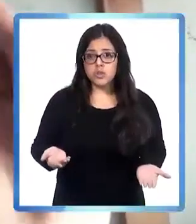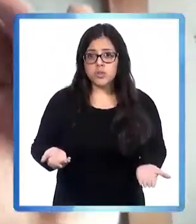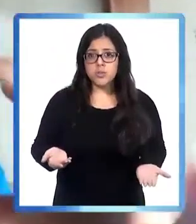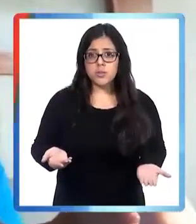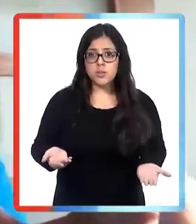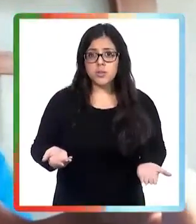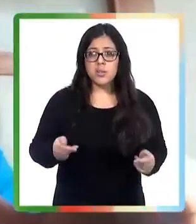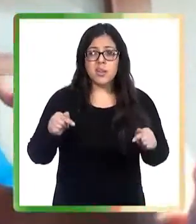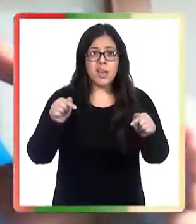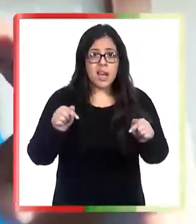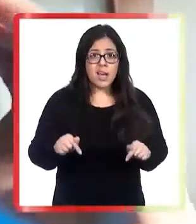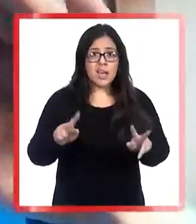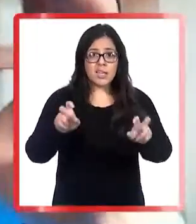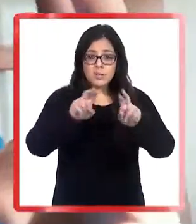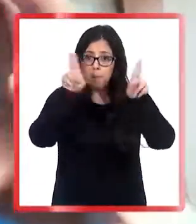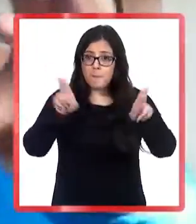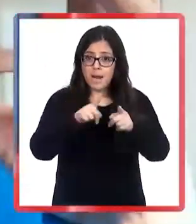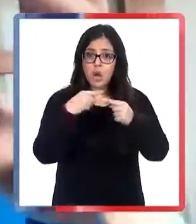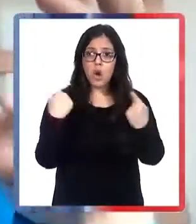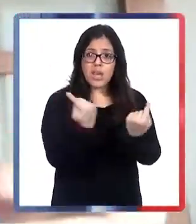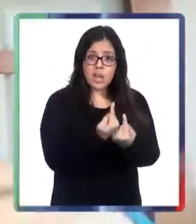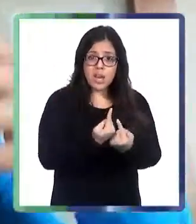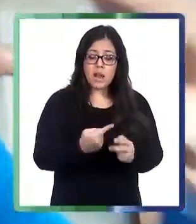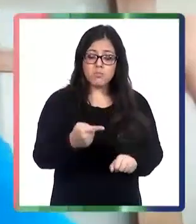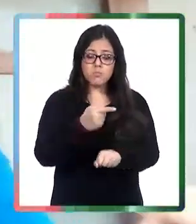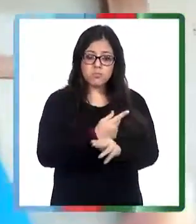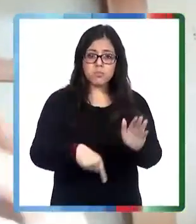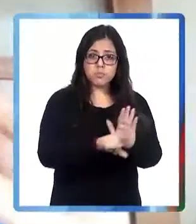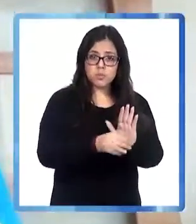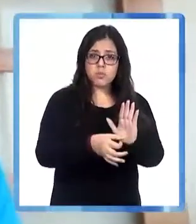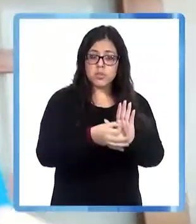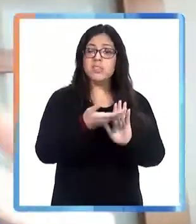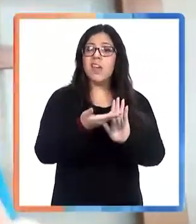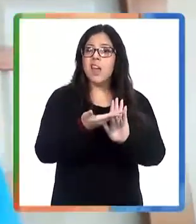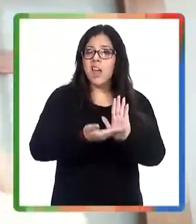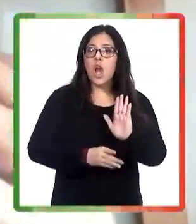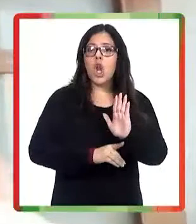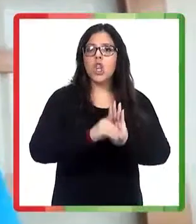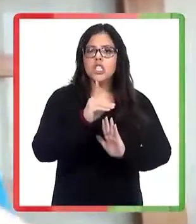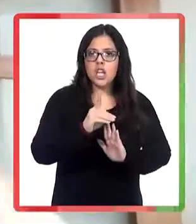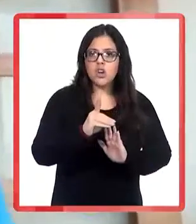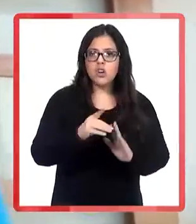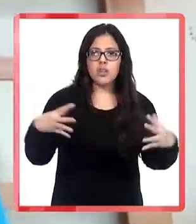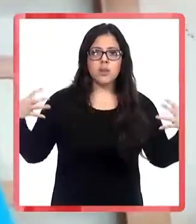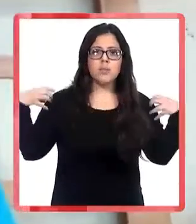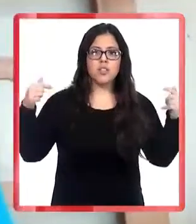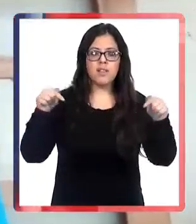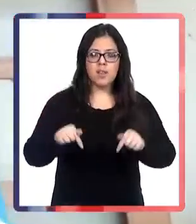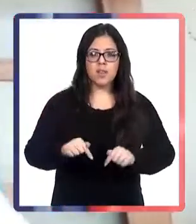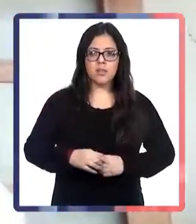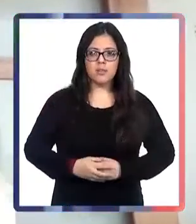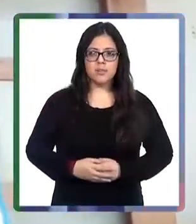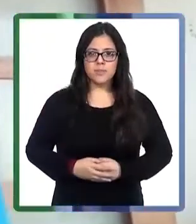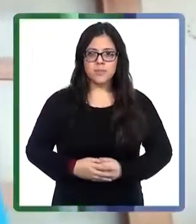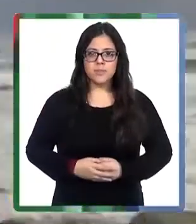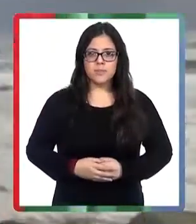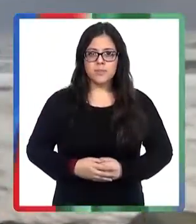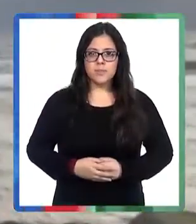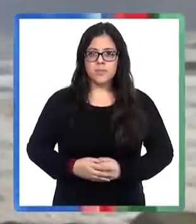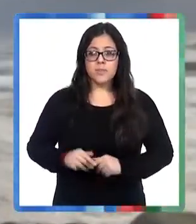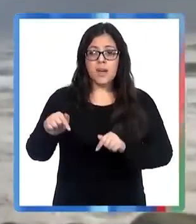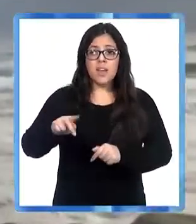discapacidad. Por lo tanto, la Constitución como marco general mandata a la ley a que lo desarrolle y que se haga cargo respectivamente de